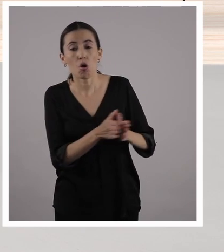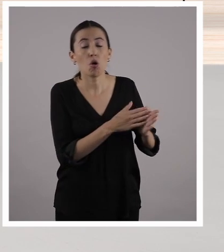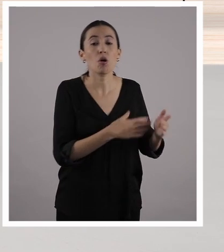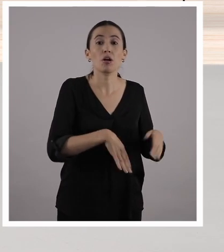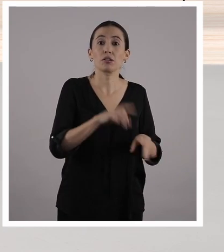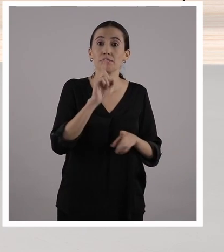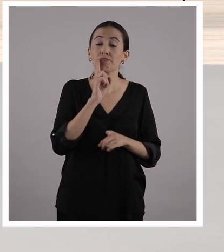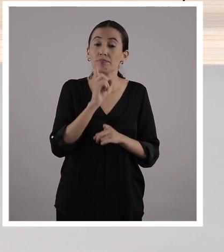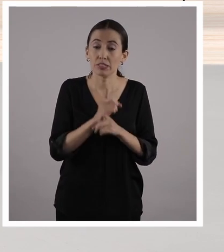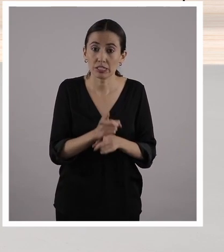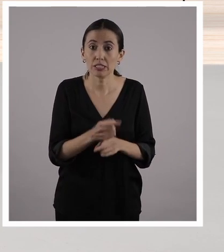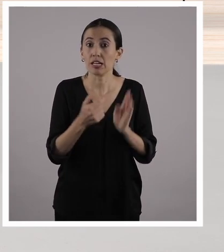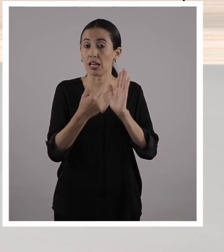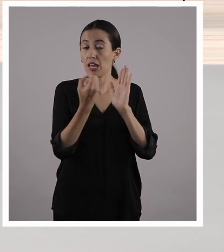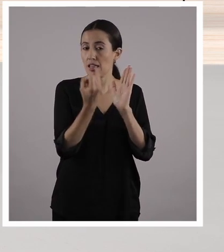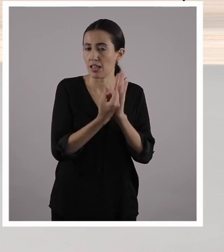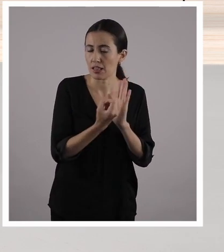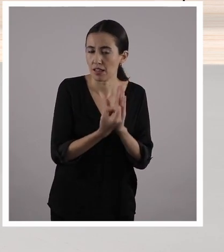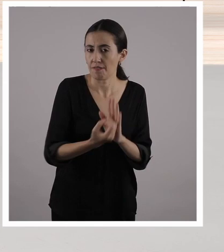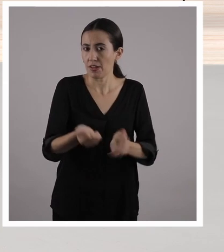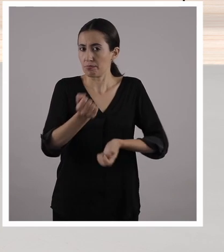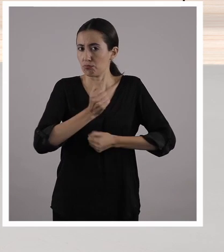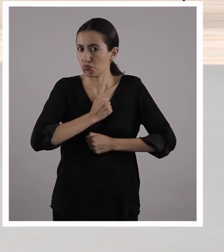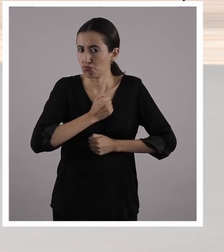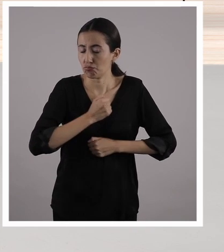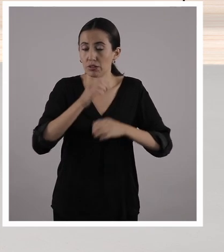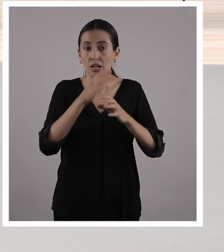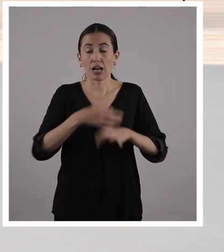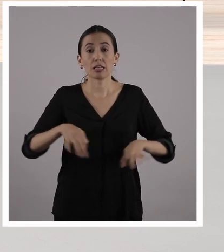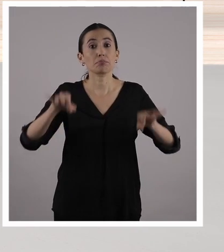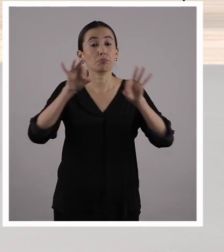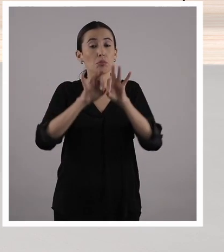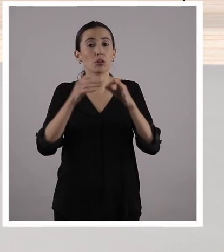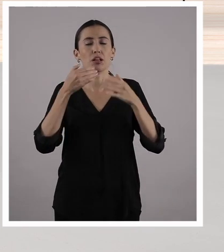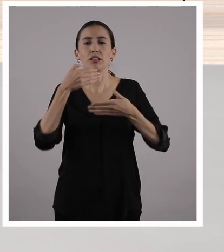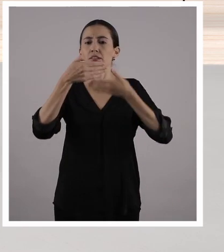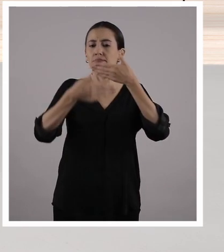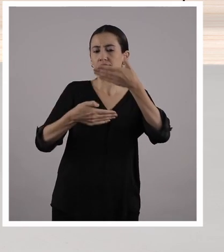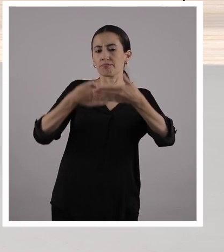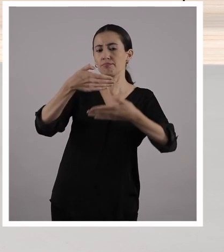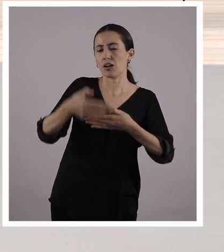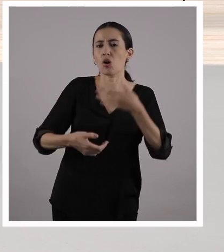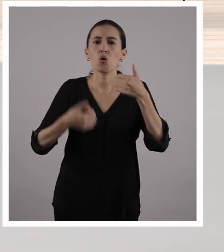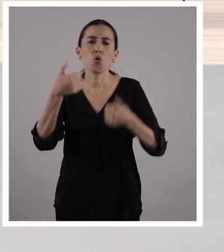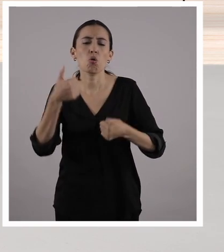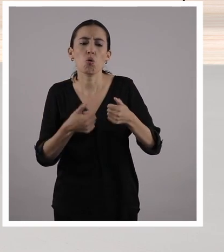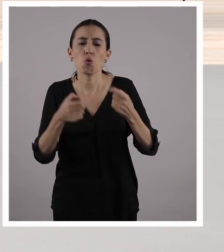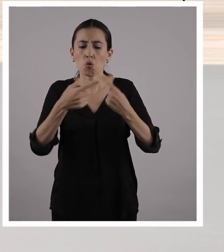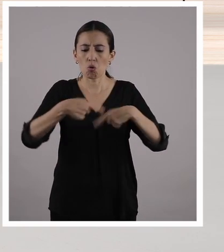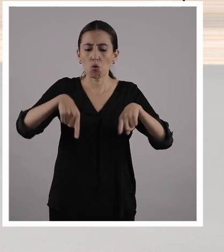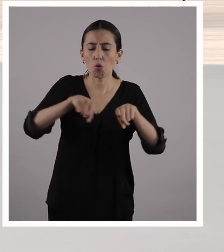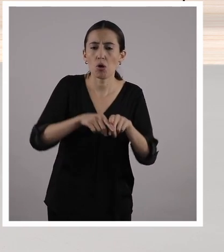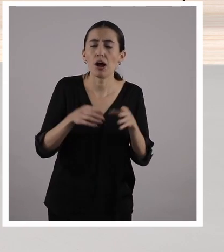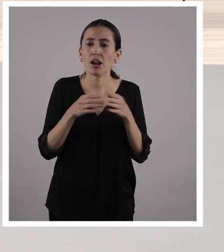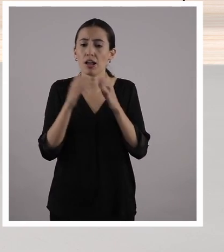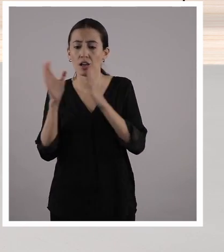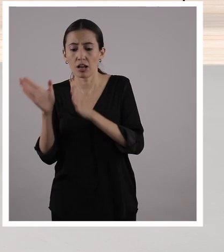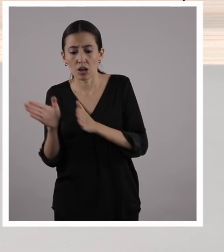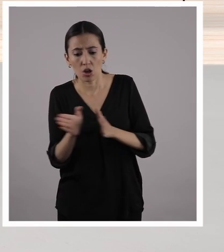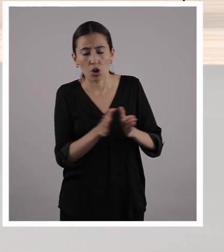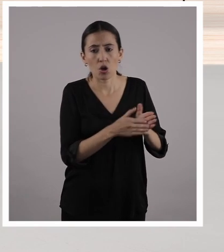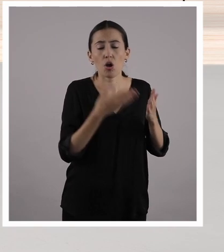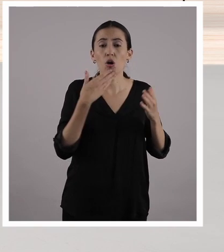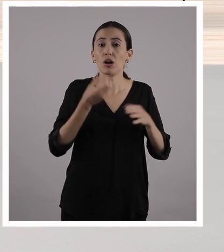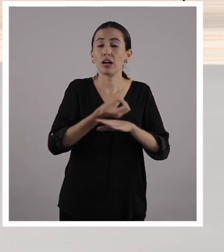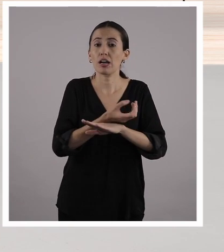permiten que nos identifiquemos. Además, un valor muy importante o una característica muy importante es que estas narraciones